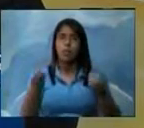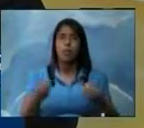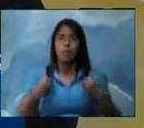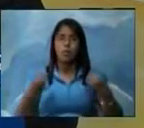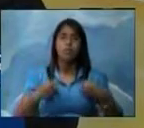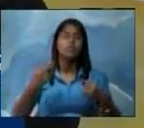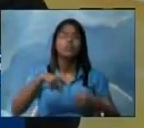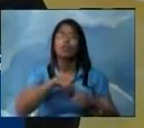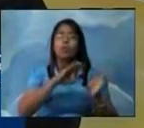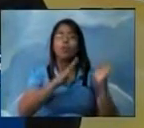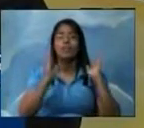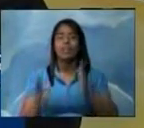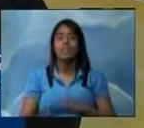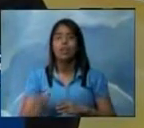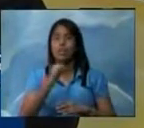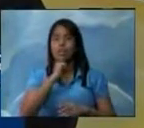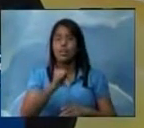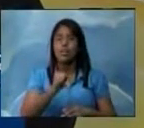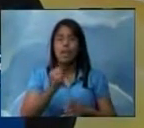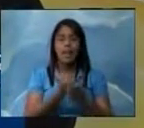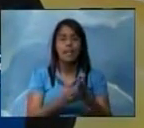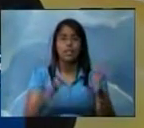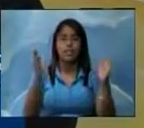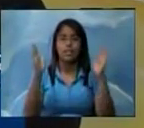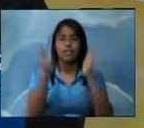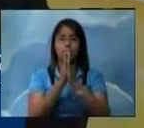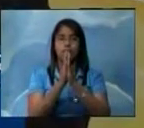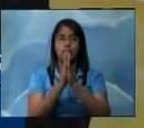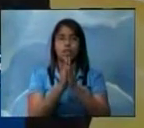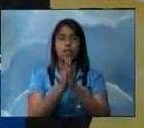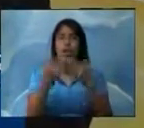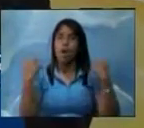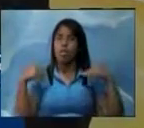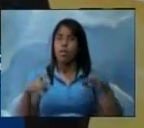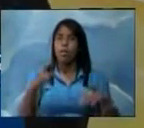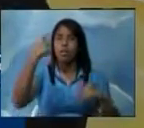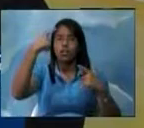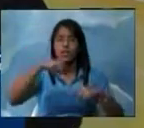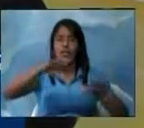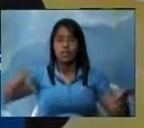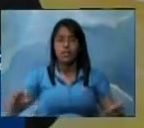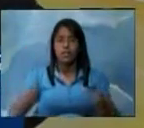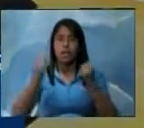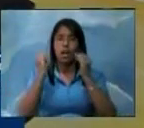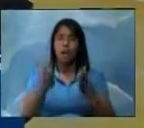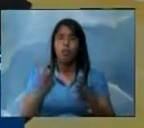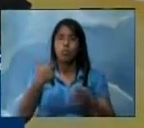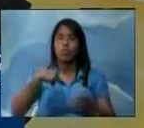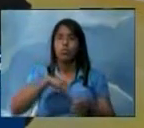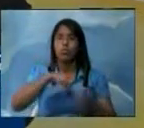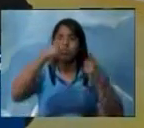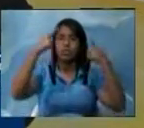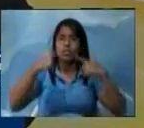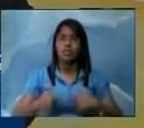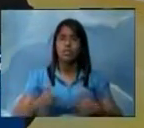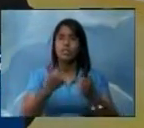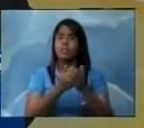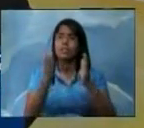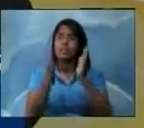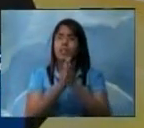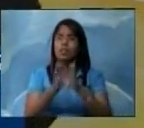como creyentes, y es la santificación. Además de ser salvos, nosotros ser